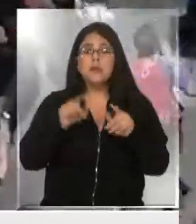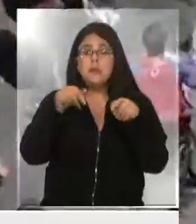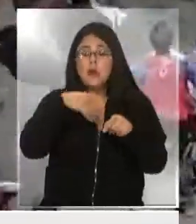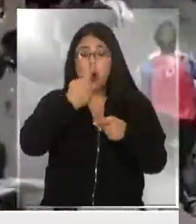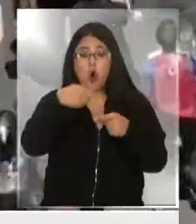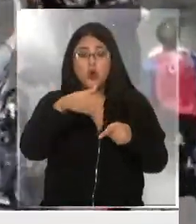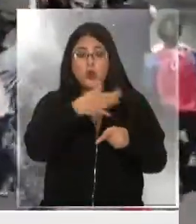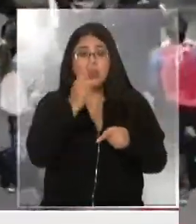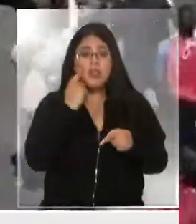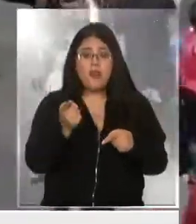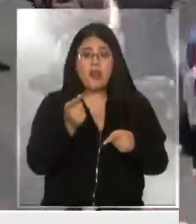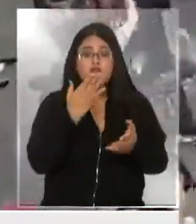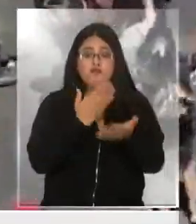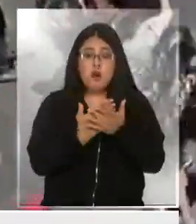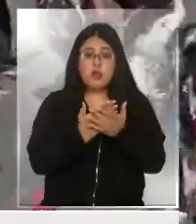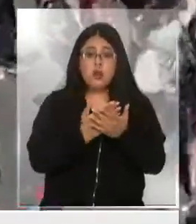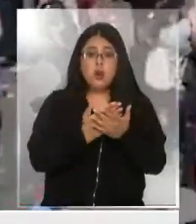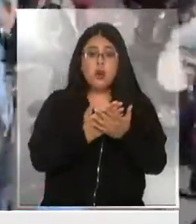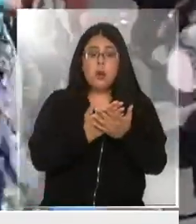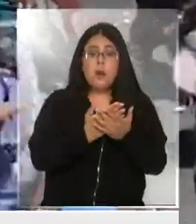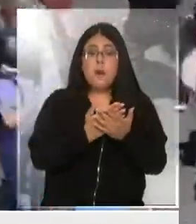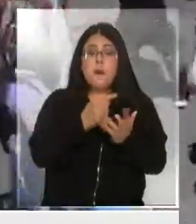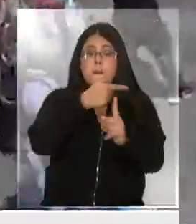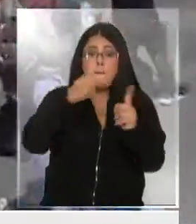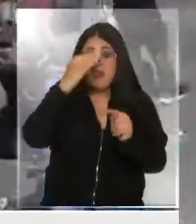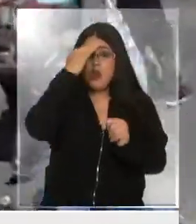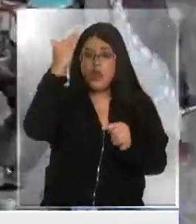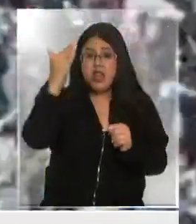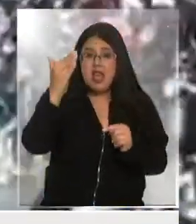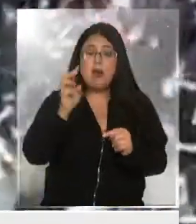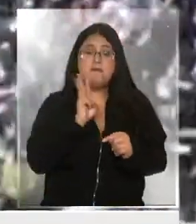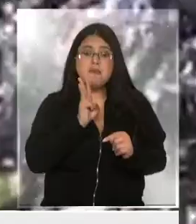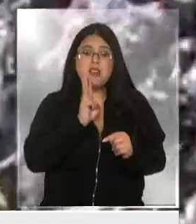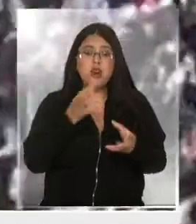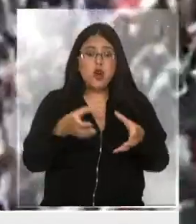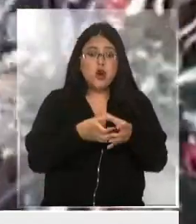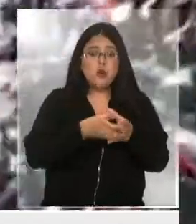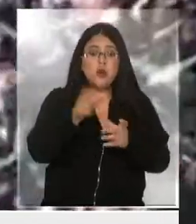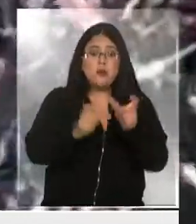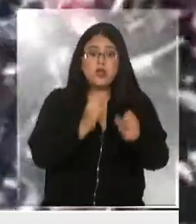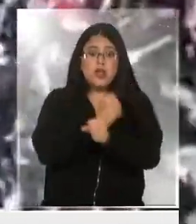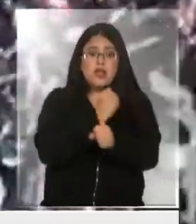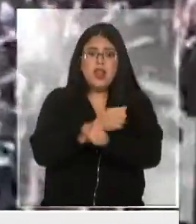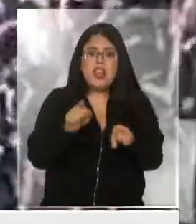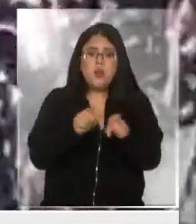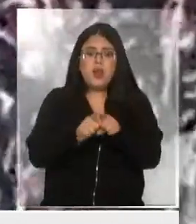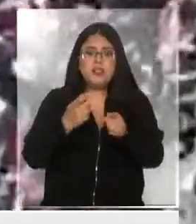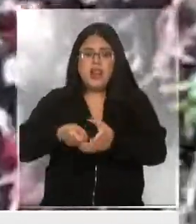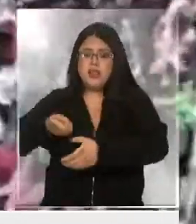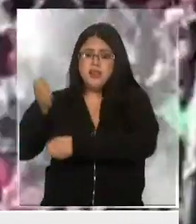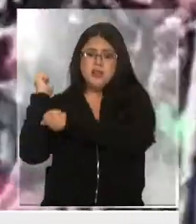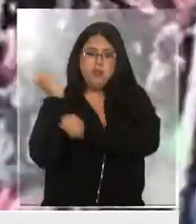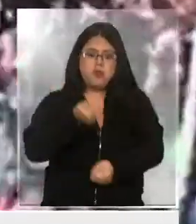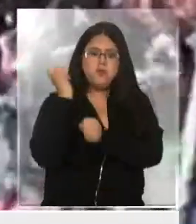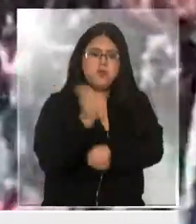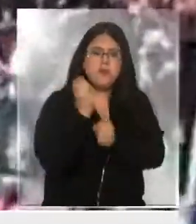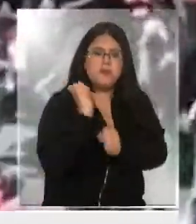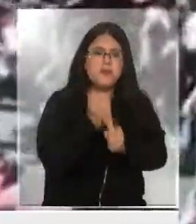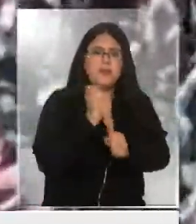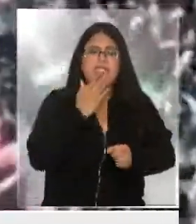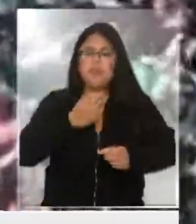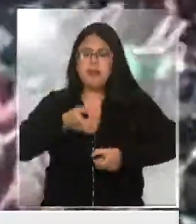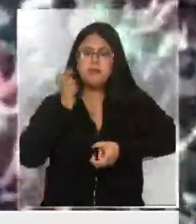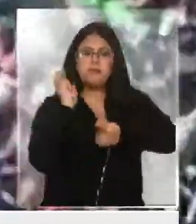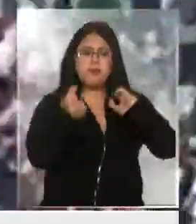ataque ocurrió al mediodía del miércoles. Un grupo de carabineros de la tercera comisaría es atacado con piedras y objetos contundentes. Según